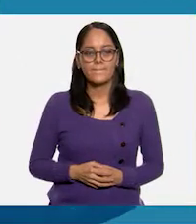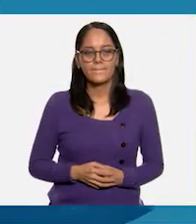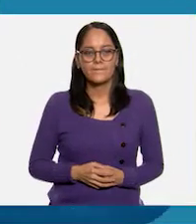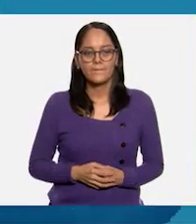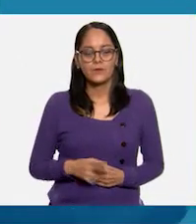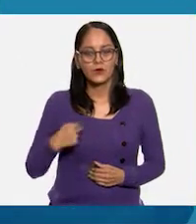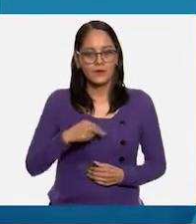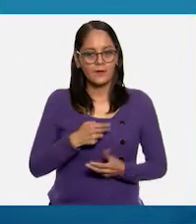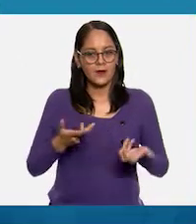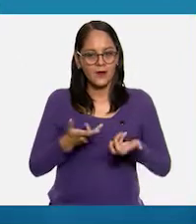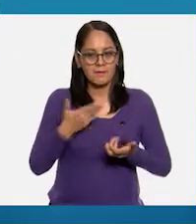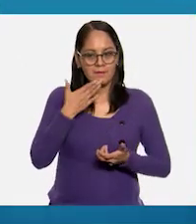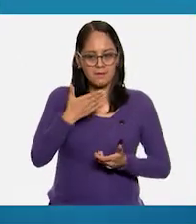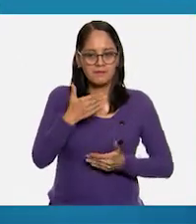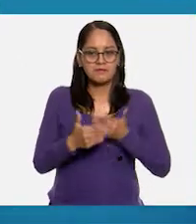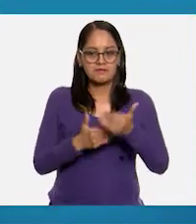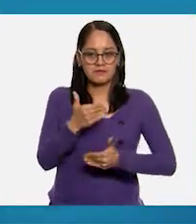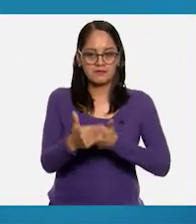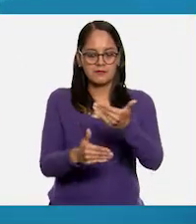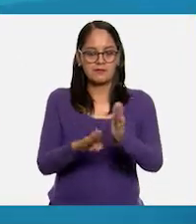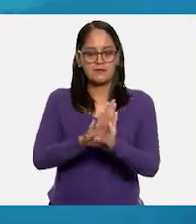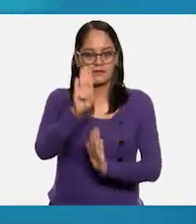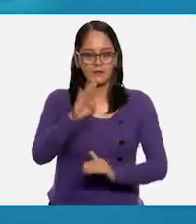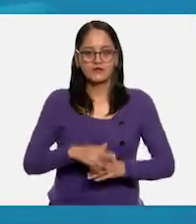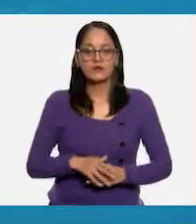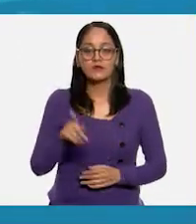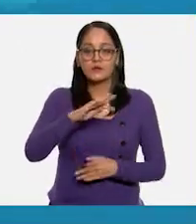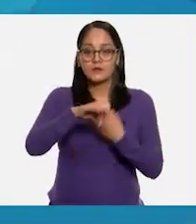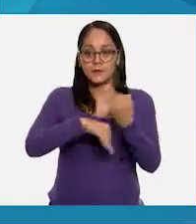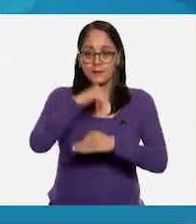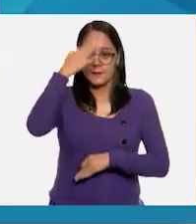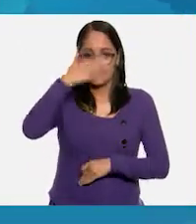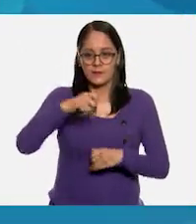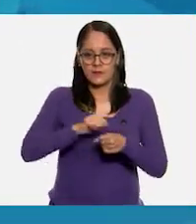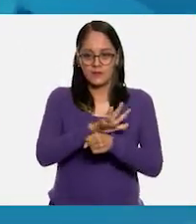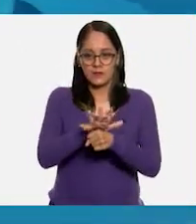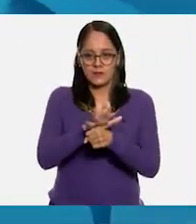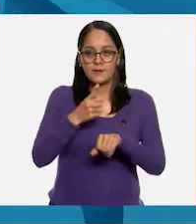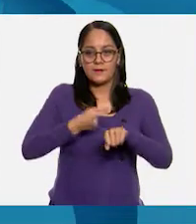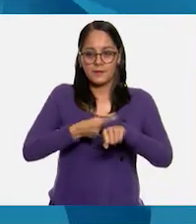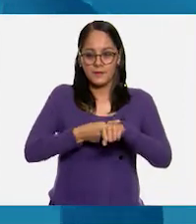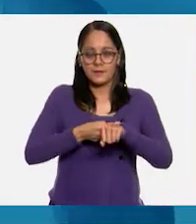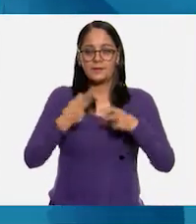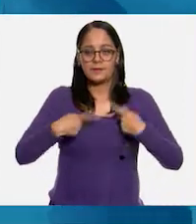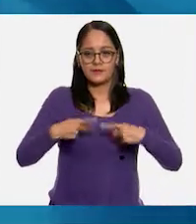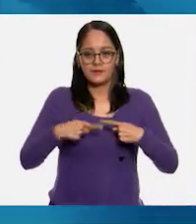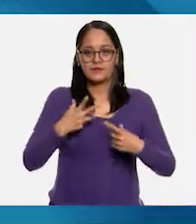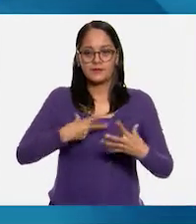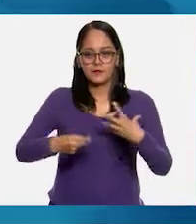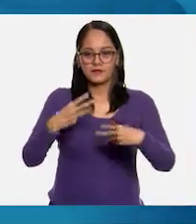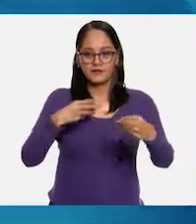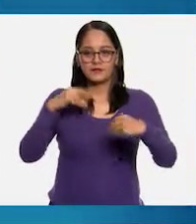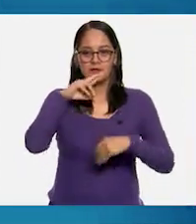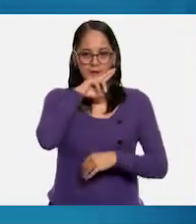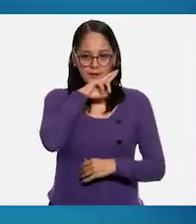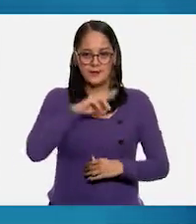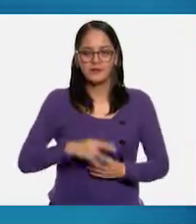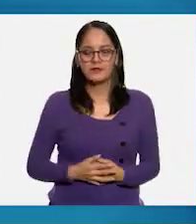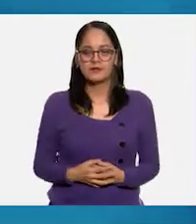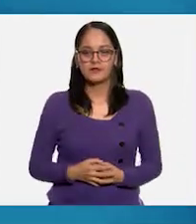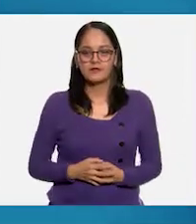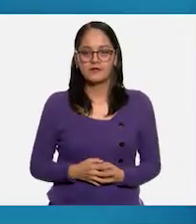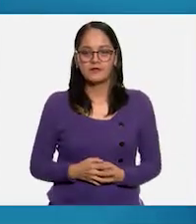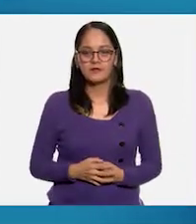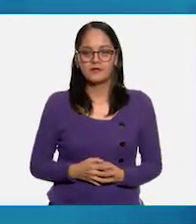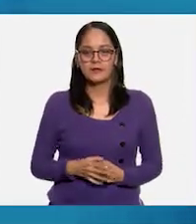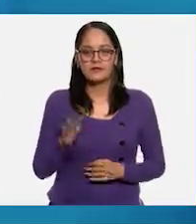Buenas prácticas para seguir adelante. Como todos sabemos, la COVID-19 es una enfermedad que se contagia muy fácilmente entre las